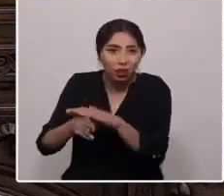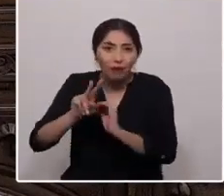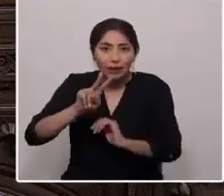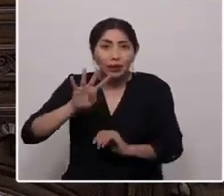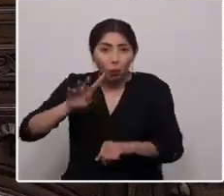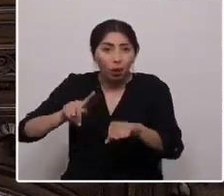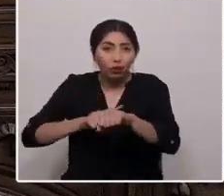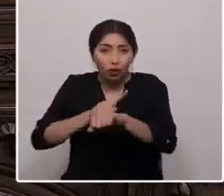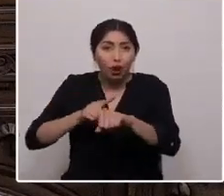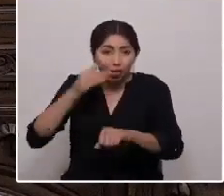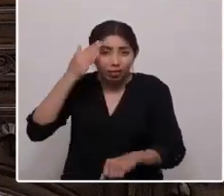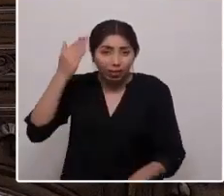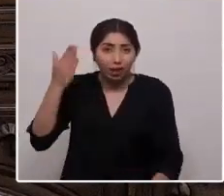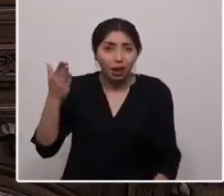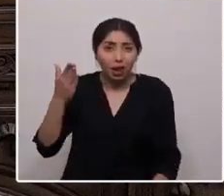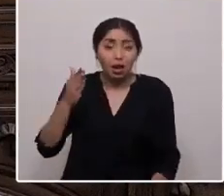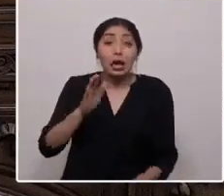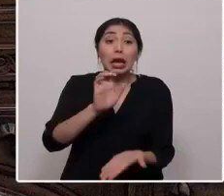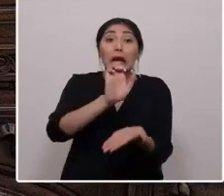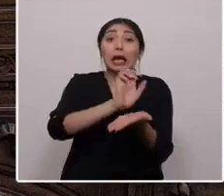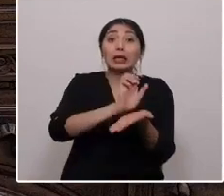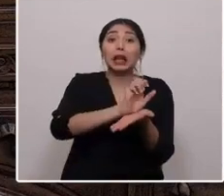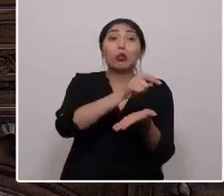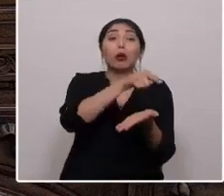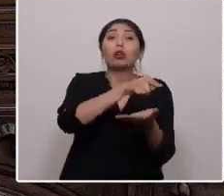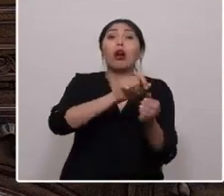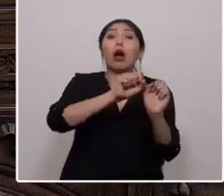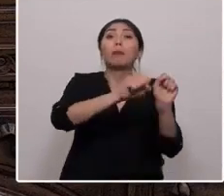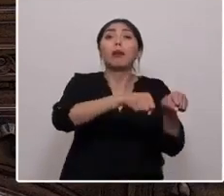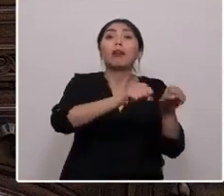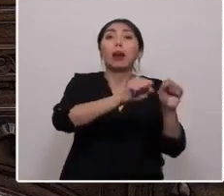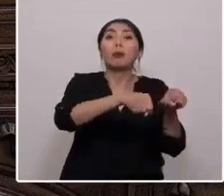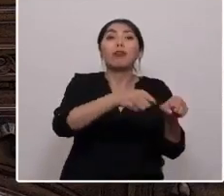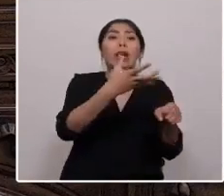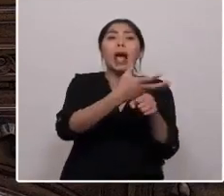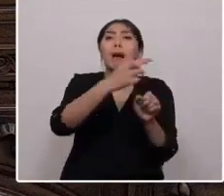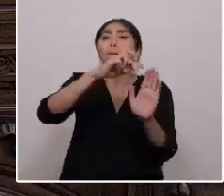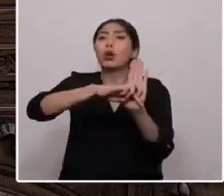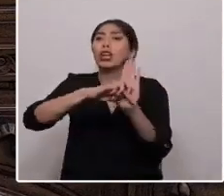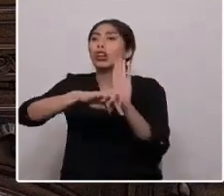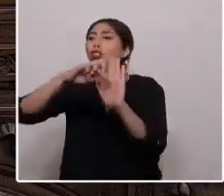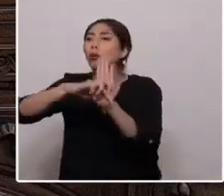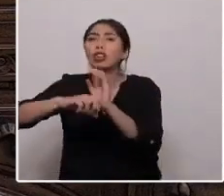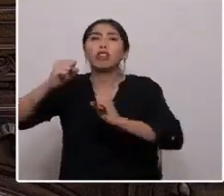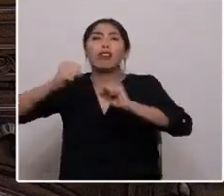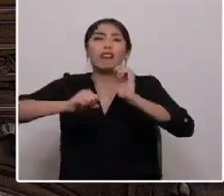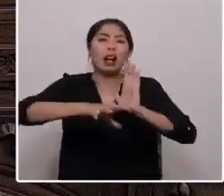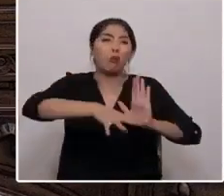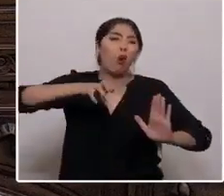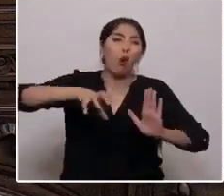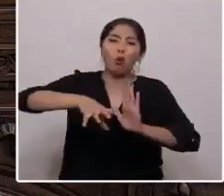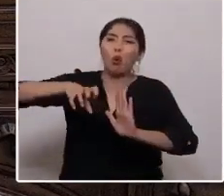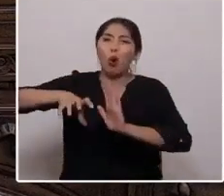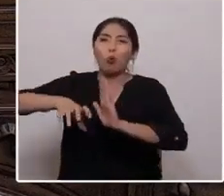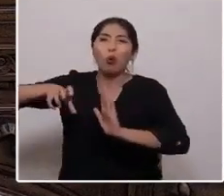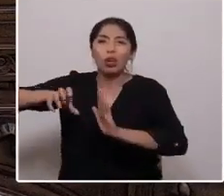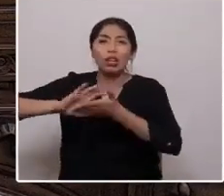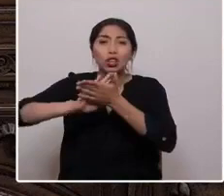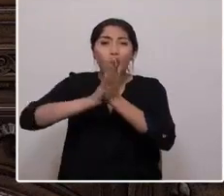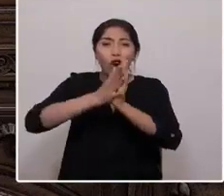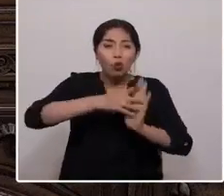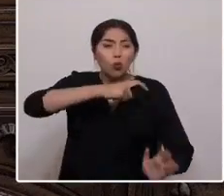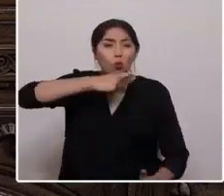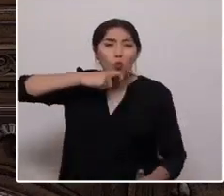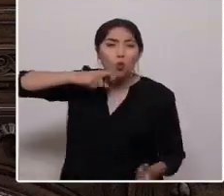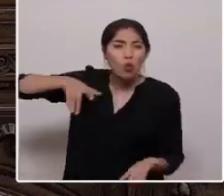estado que aprueba la existencia de grandes proyectos extractivistas secando nuestros valles y pugnas